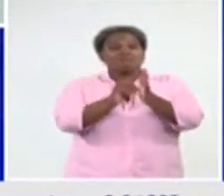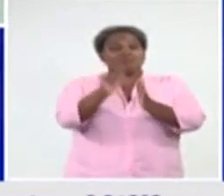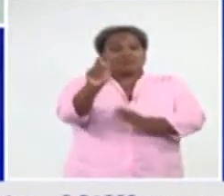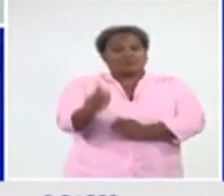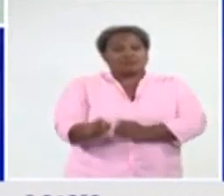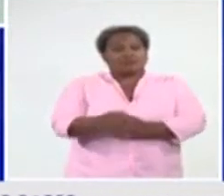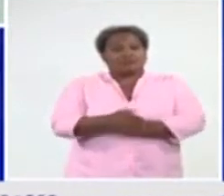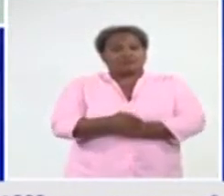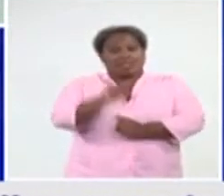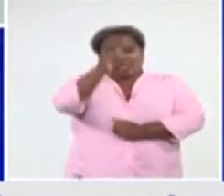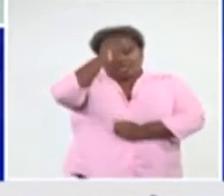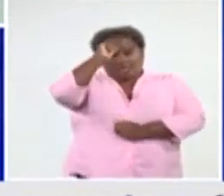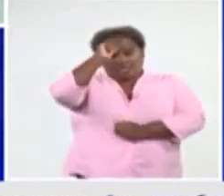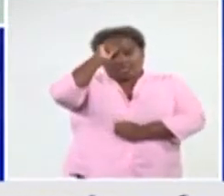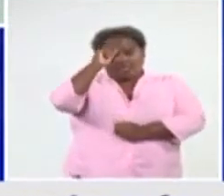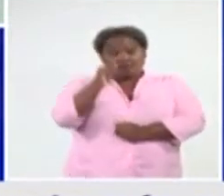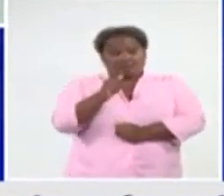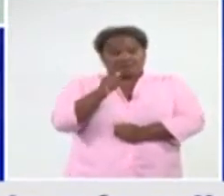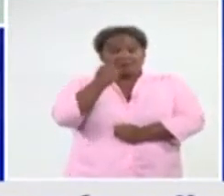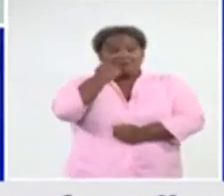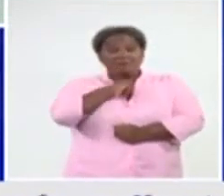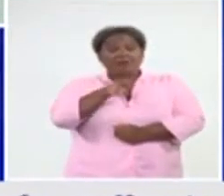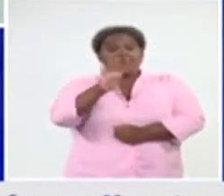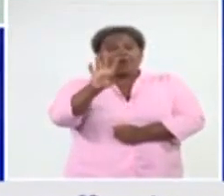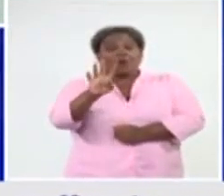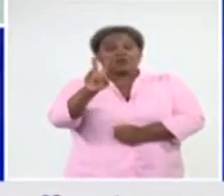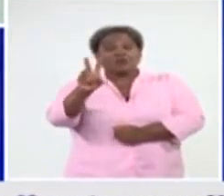la India con más de